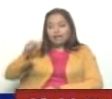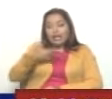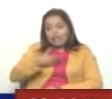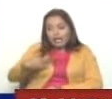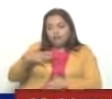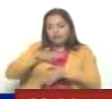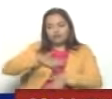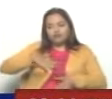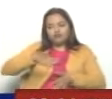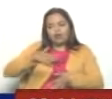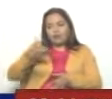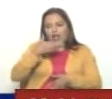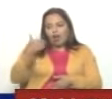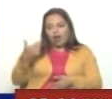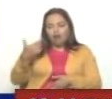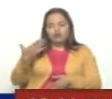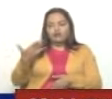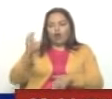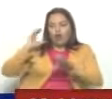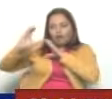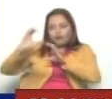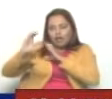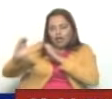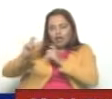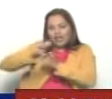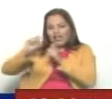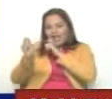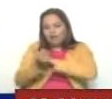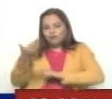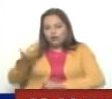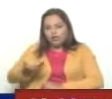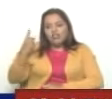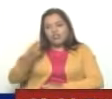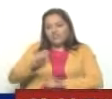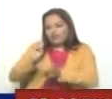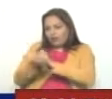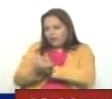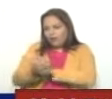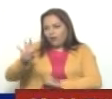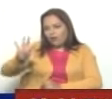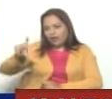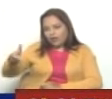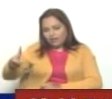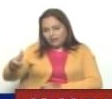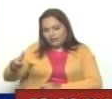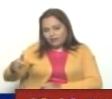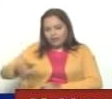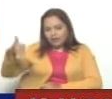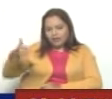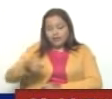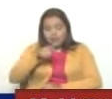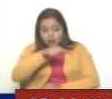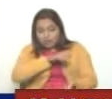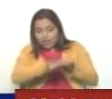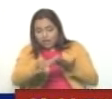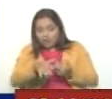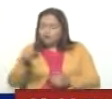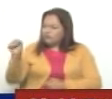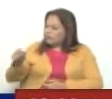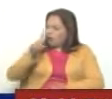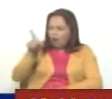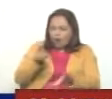disfrutar de una mejor experiencia, de un cambio importante, tienes que cambiarte a la red 4G Max. Y es gratis, ¿no? Y... sí, es